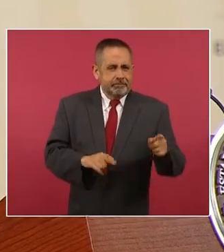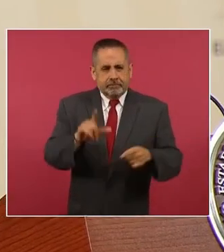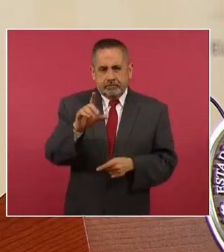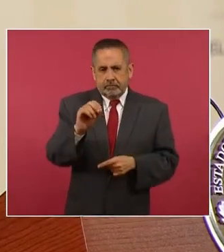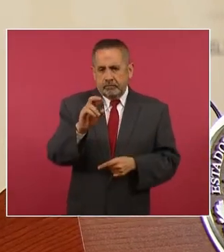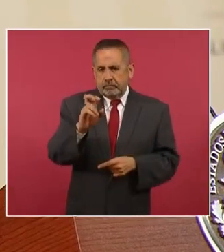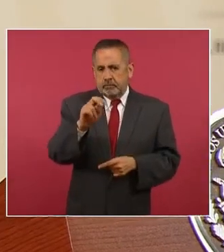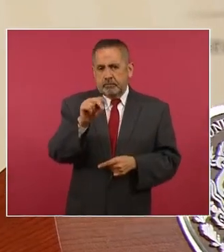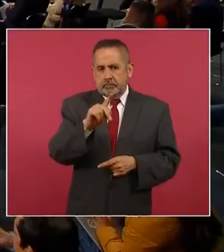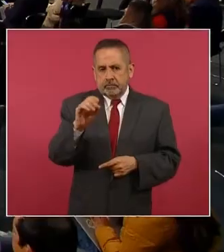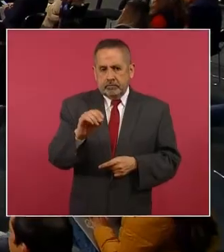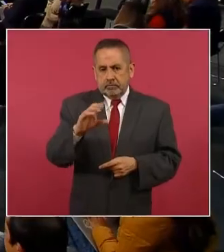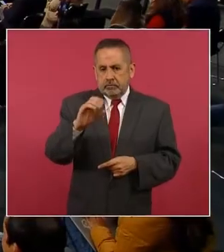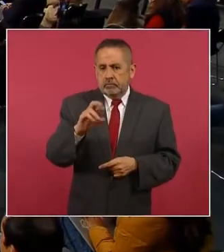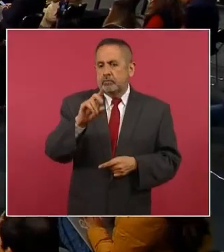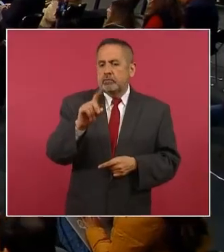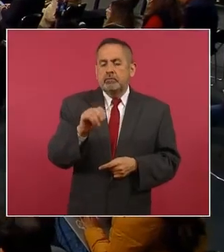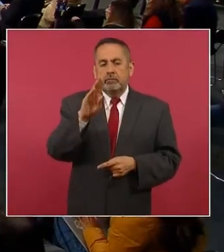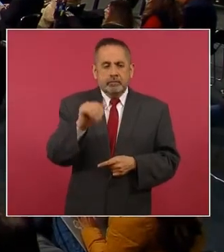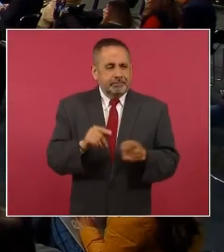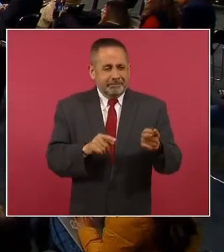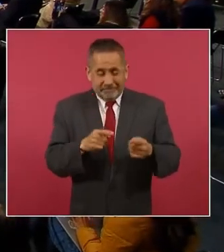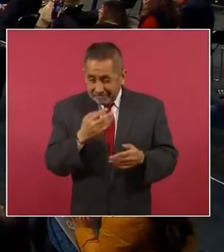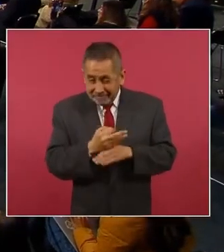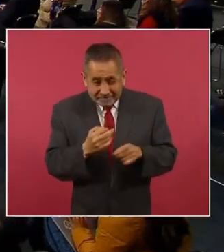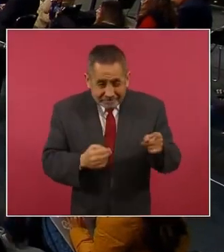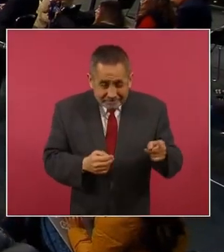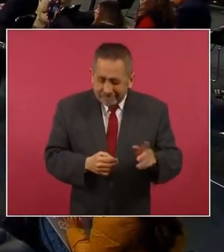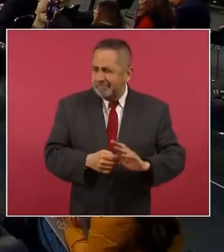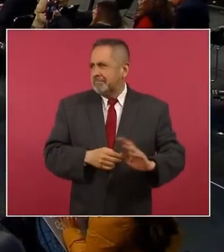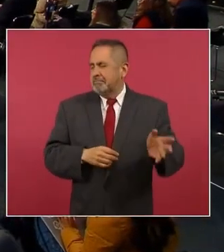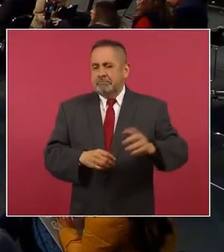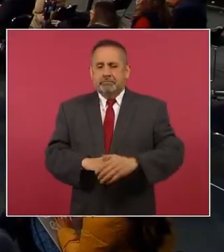Lorenzo? Córdoba. Córdoba. Sí.